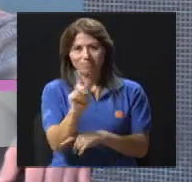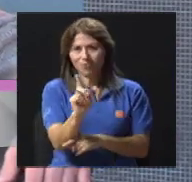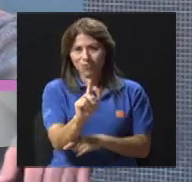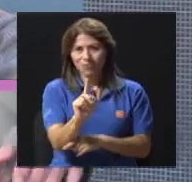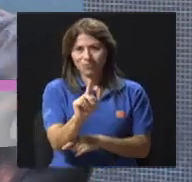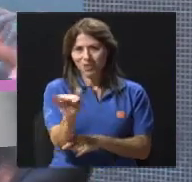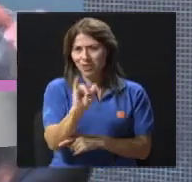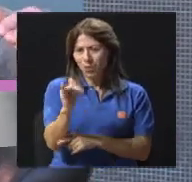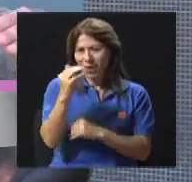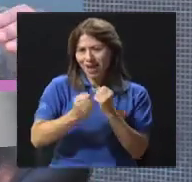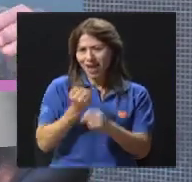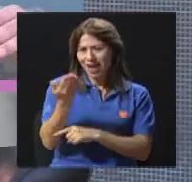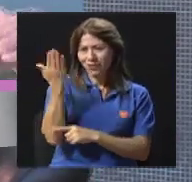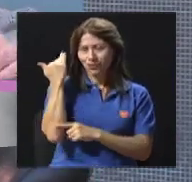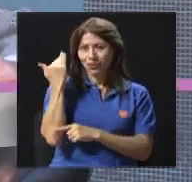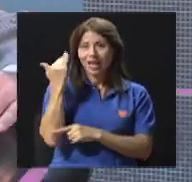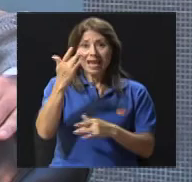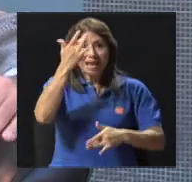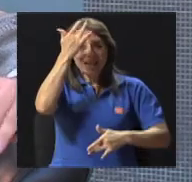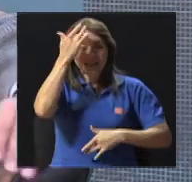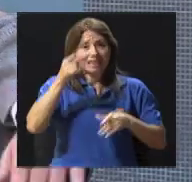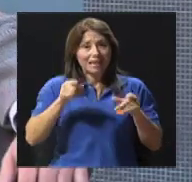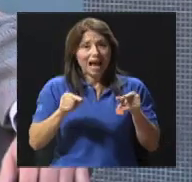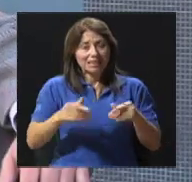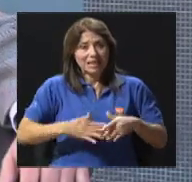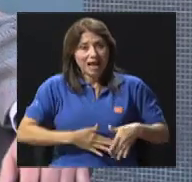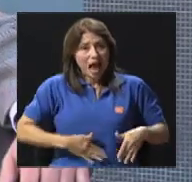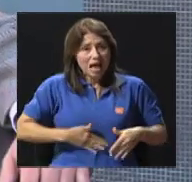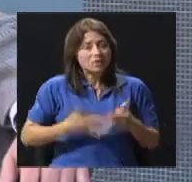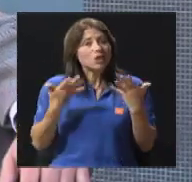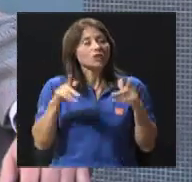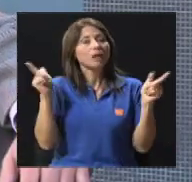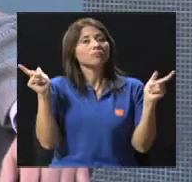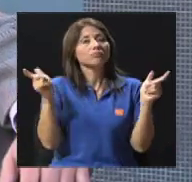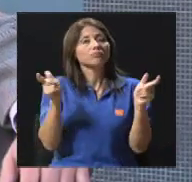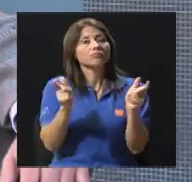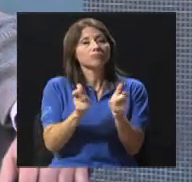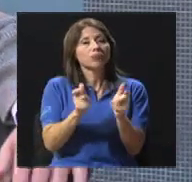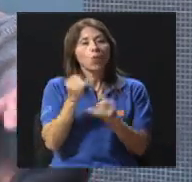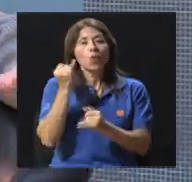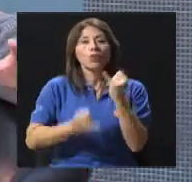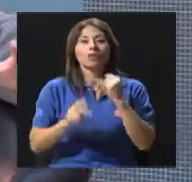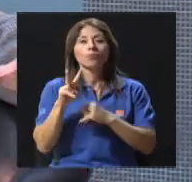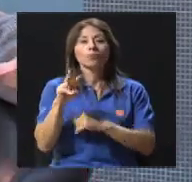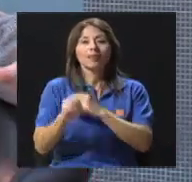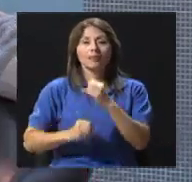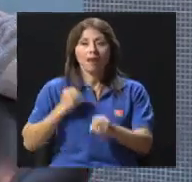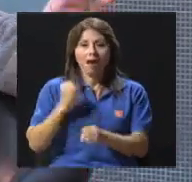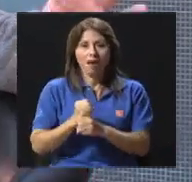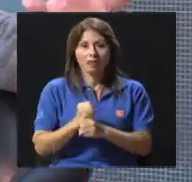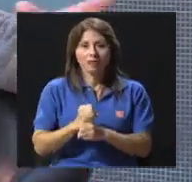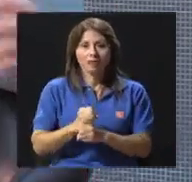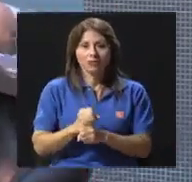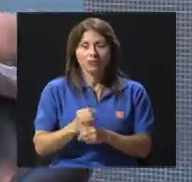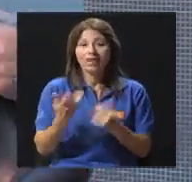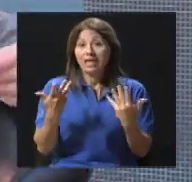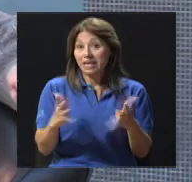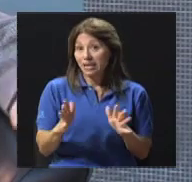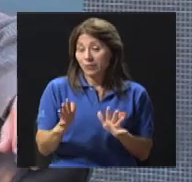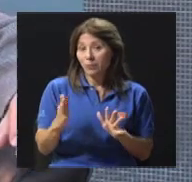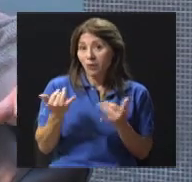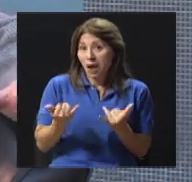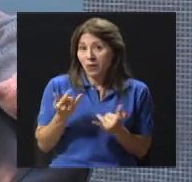cáncer gástrico ha presentado una tendencia en la disminución en el país en los últimos 20 años. Y ahora que tocas este tema y para